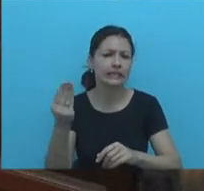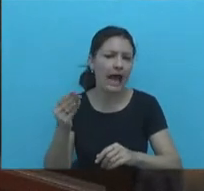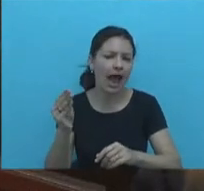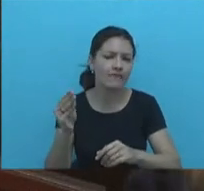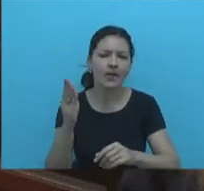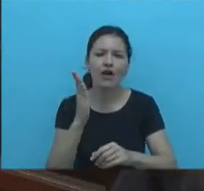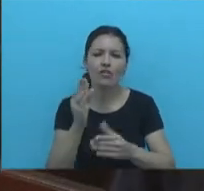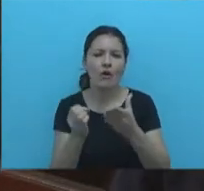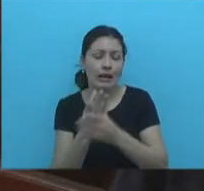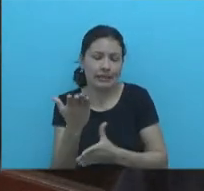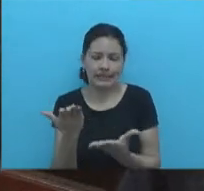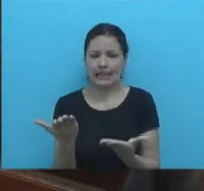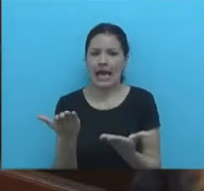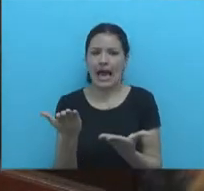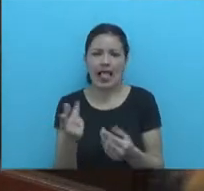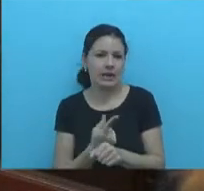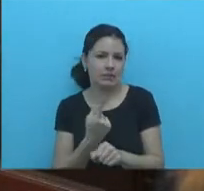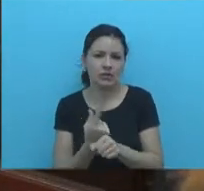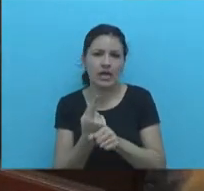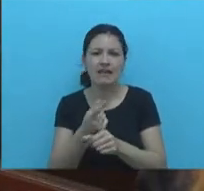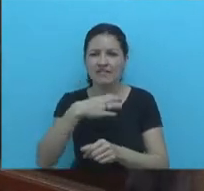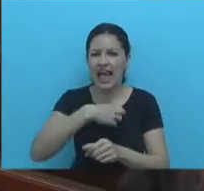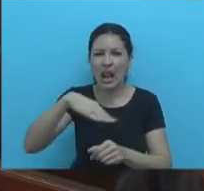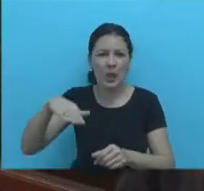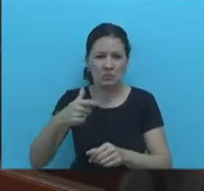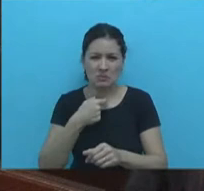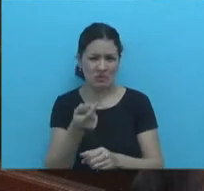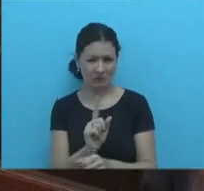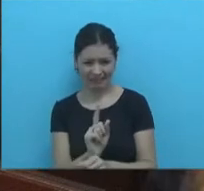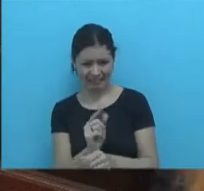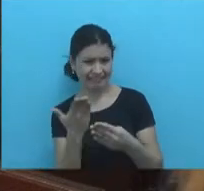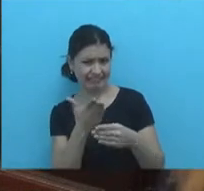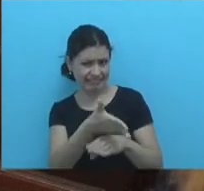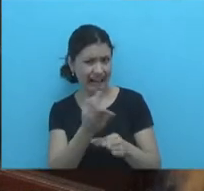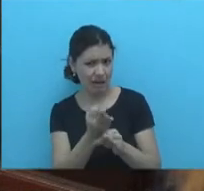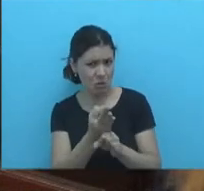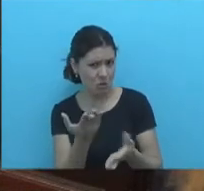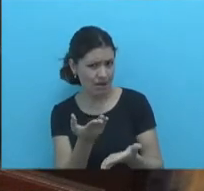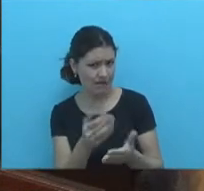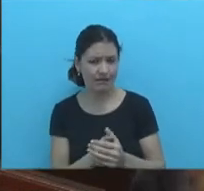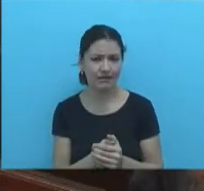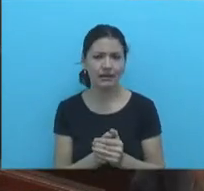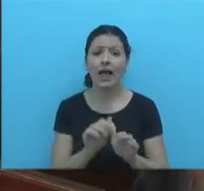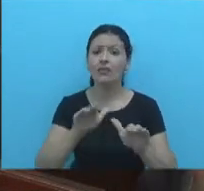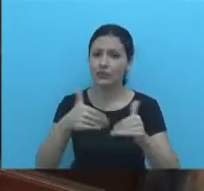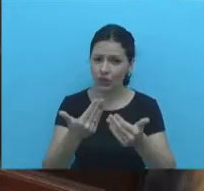se presentarían, pero porque ahí sí no quisieran. Y es muy difícil entre otro día.